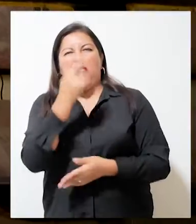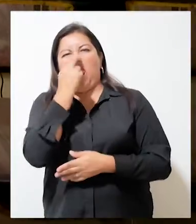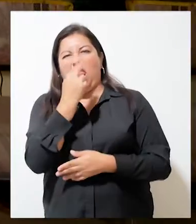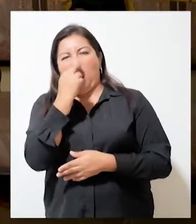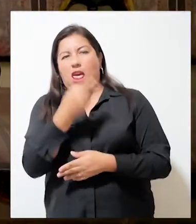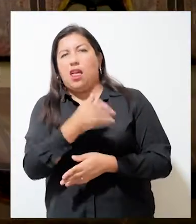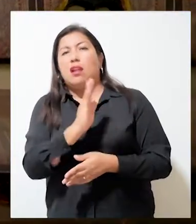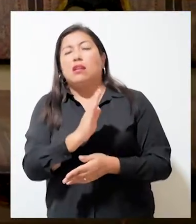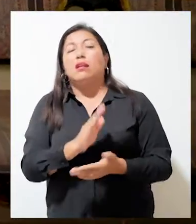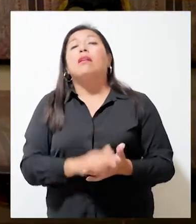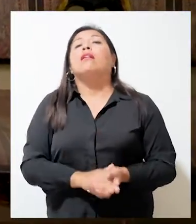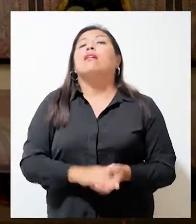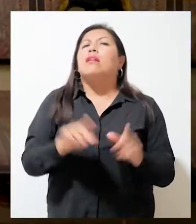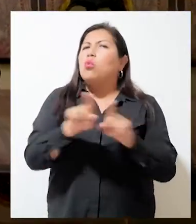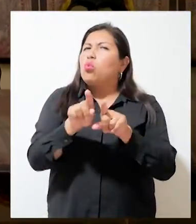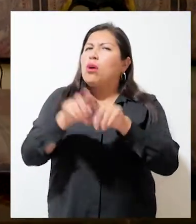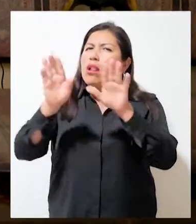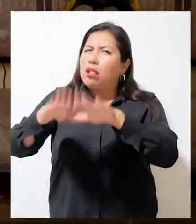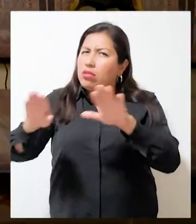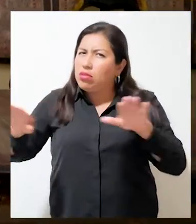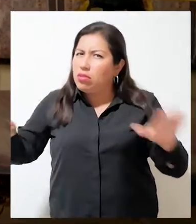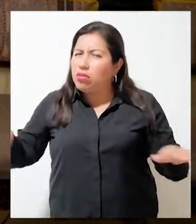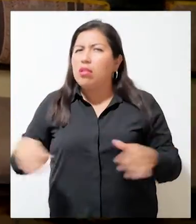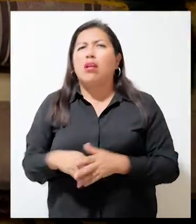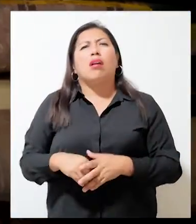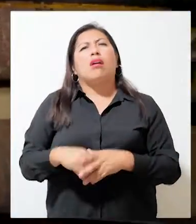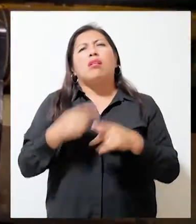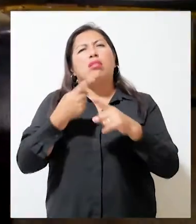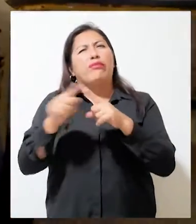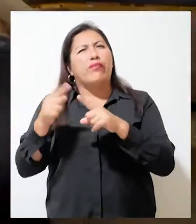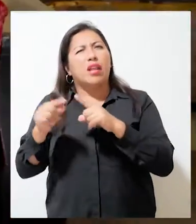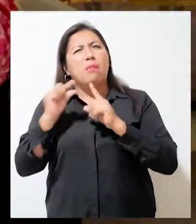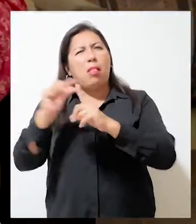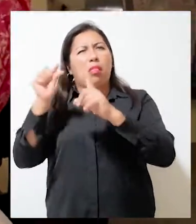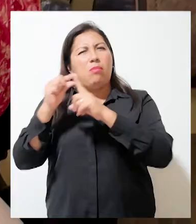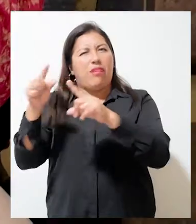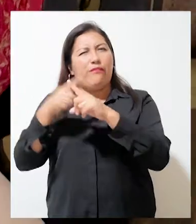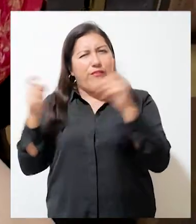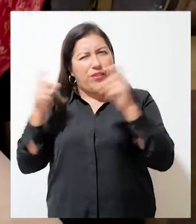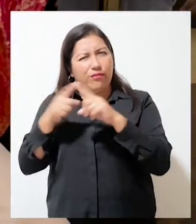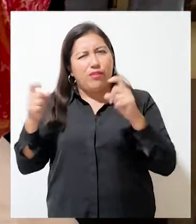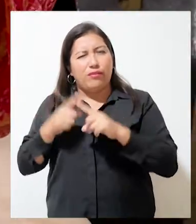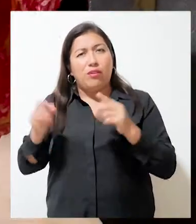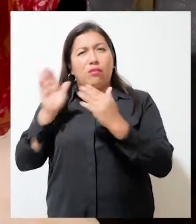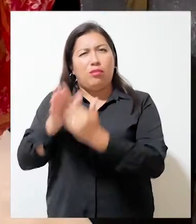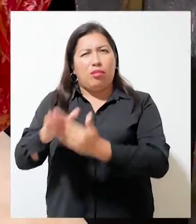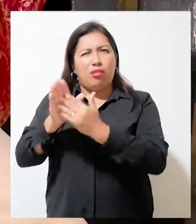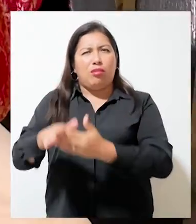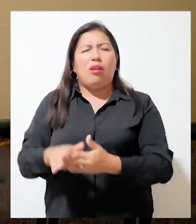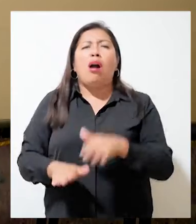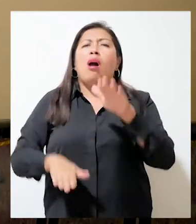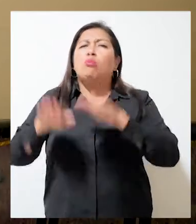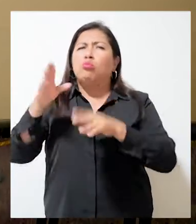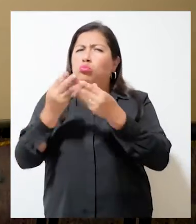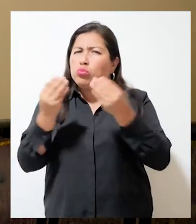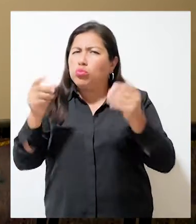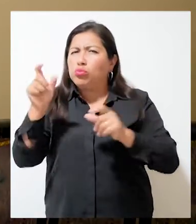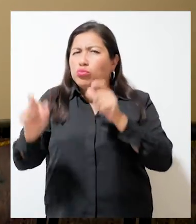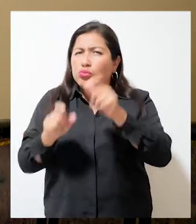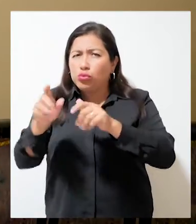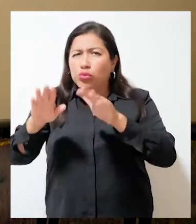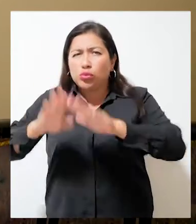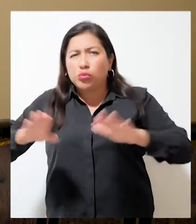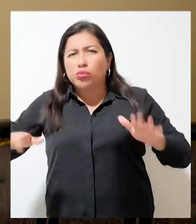pero también es el transitar de cualquier niño por cualquier tipo de discriminación. Muchos niños se sienten el patito